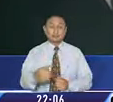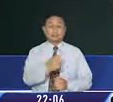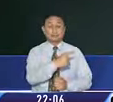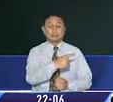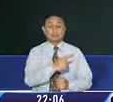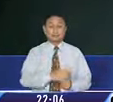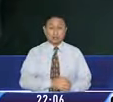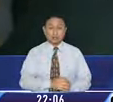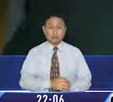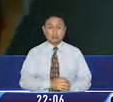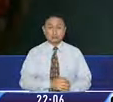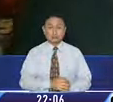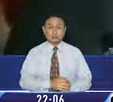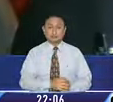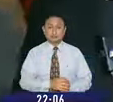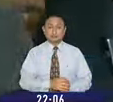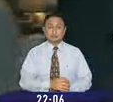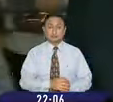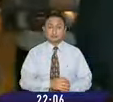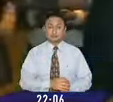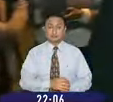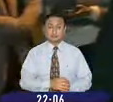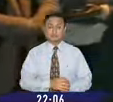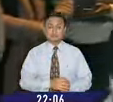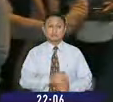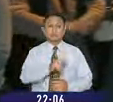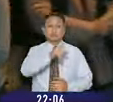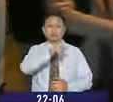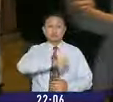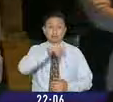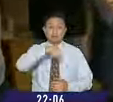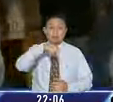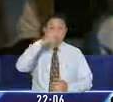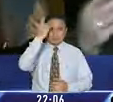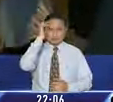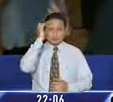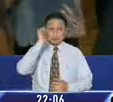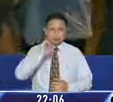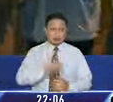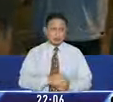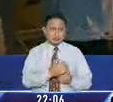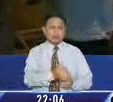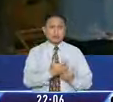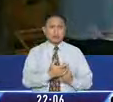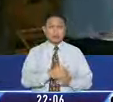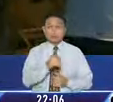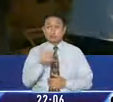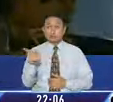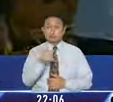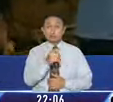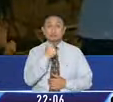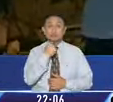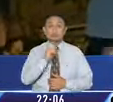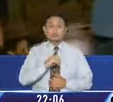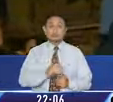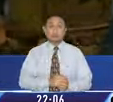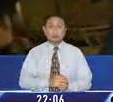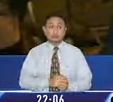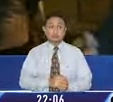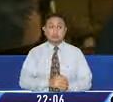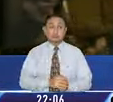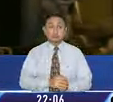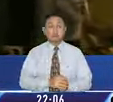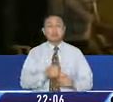antes todavía. Bueno, la gente aquí también está desesperada, está buscando respuestas, está esperando algún pronunciamiento. Ellos han mencionado que han permanecido aquí